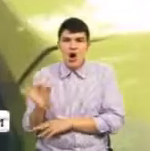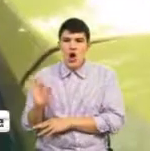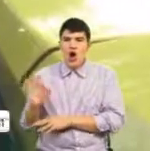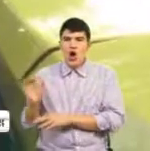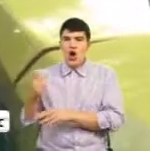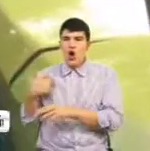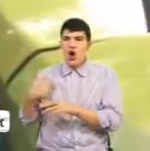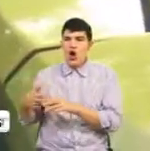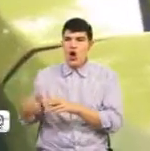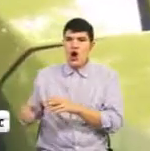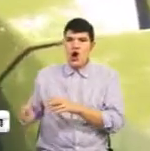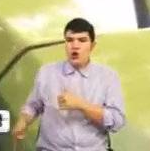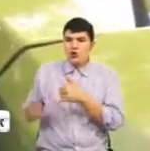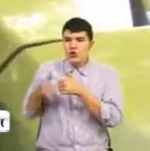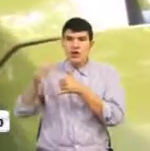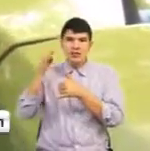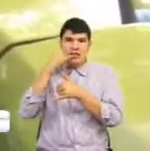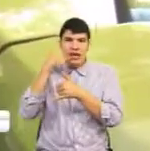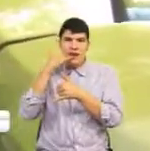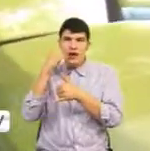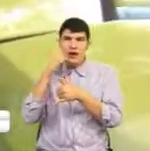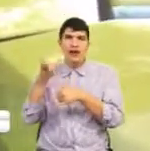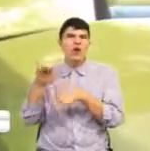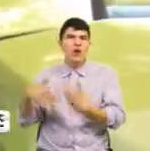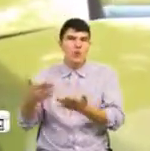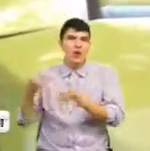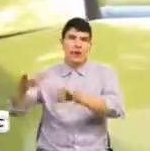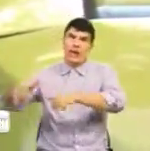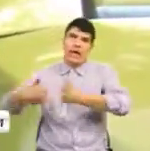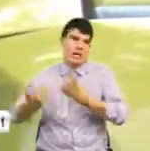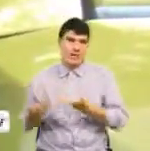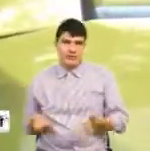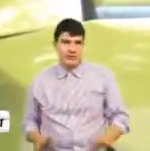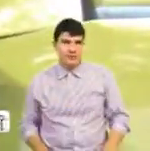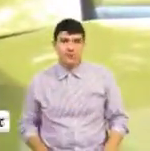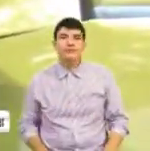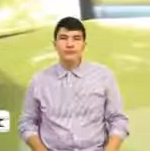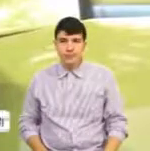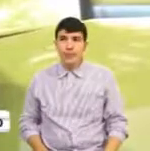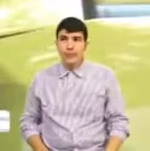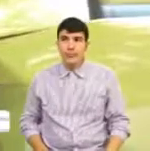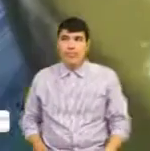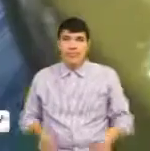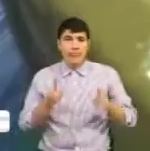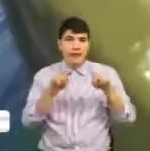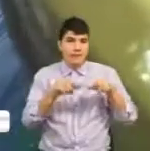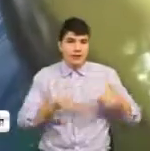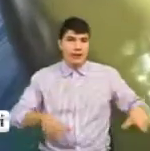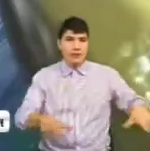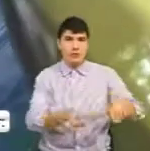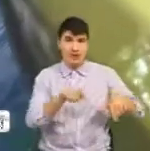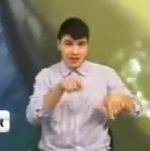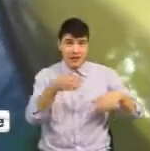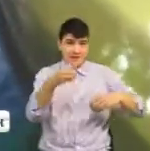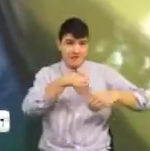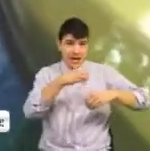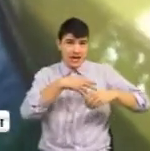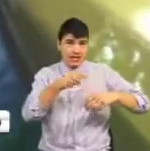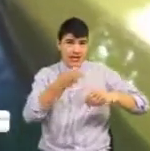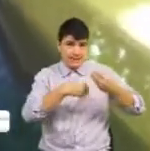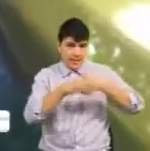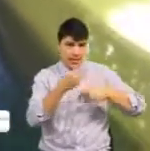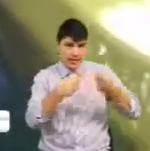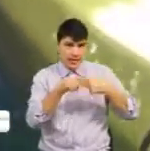o recargas telefónicas, y realmente es a través de engaños. Igualmente se ha venido trabajando con el sector de la plaza de mercado, comerciantes y